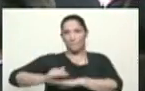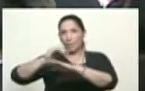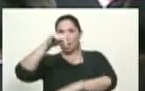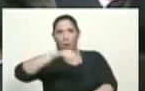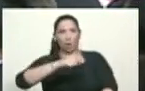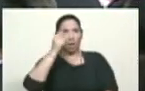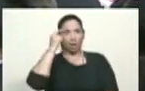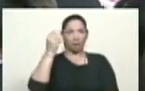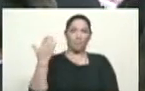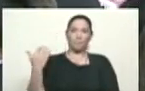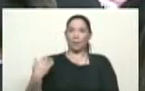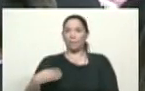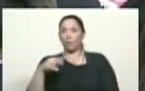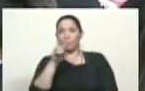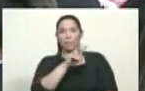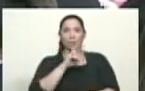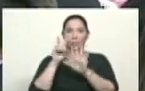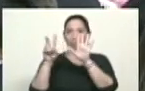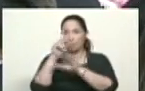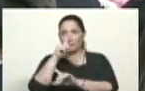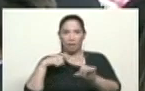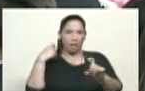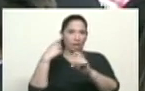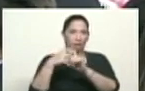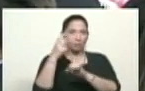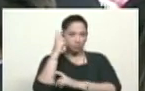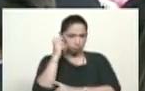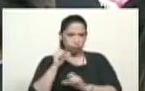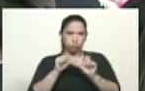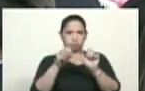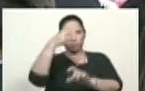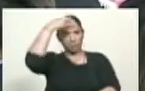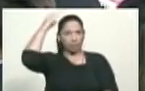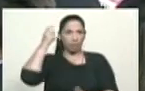pasó exactamente hace 27 años. Seguimos escuchando al canciller.